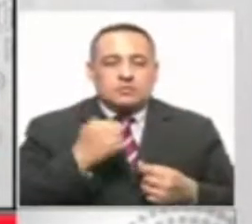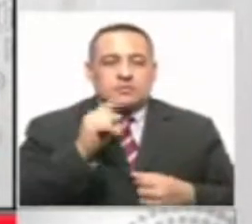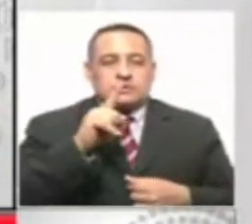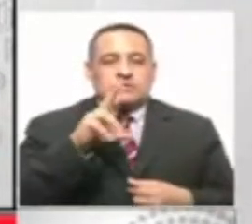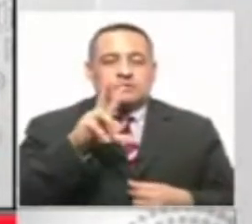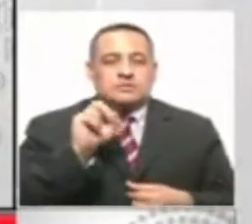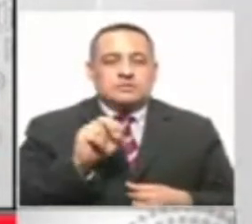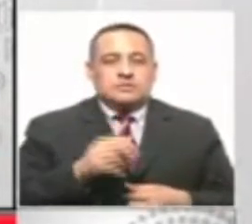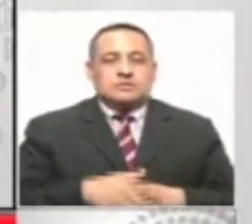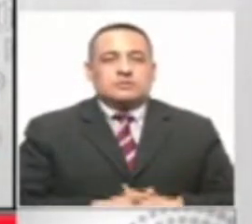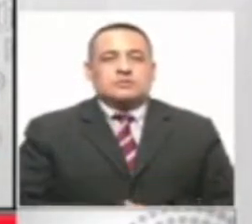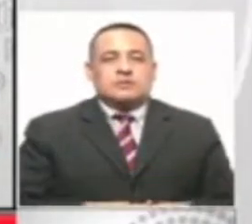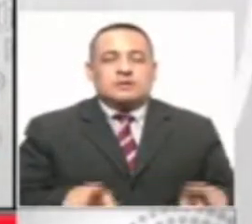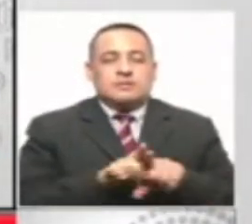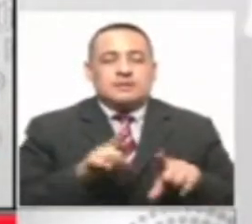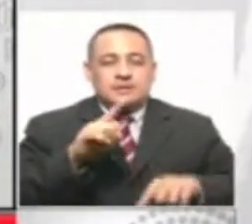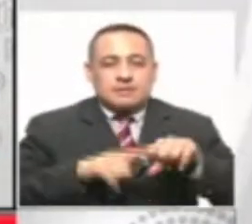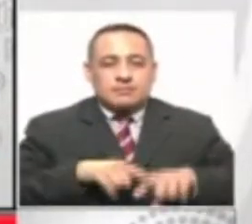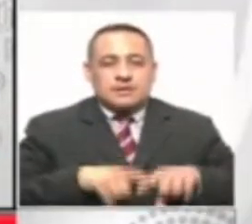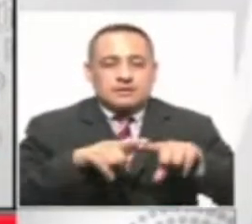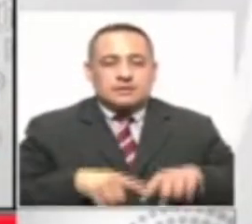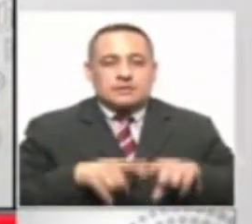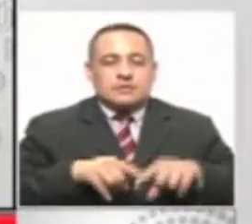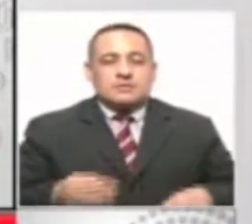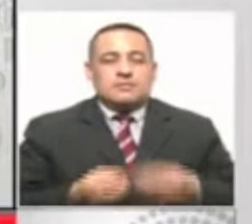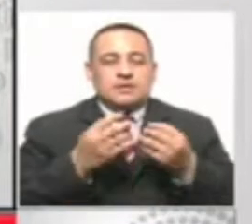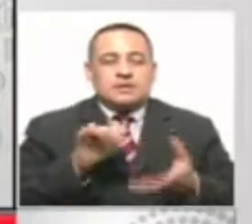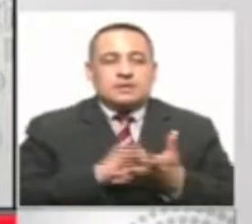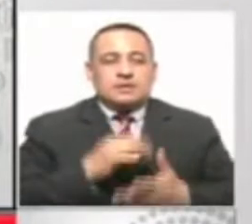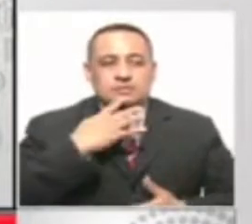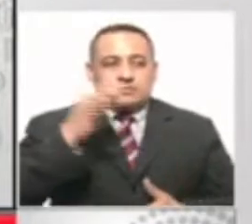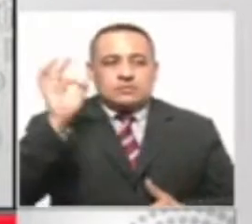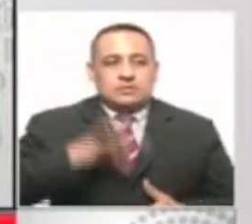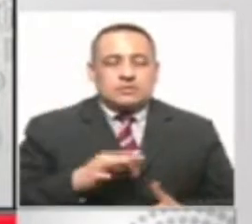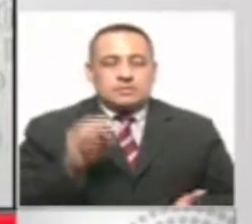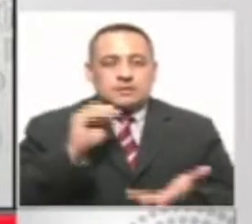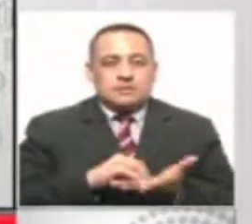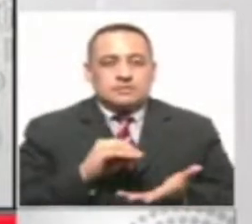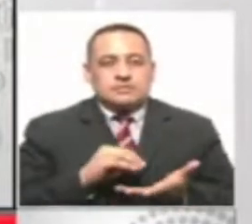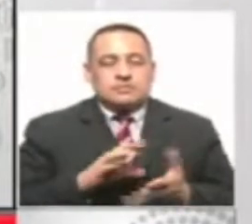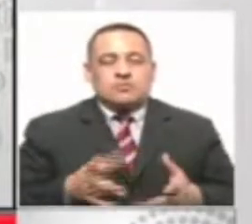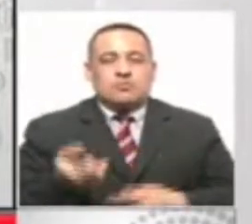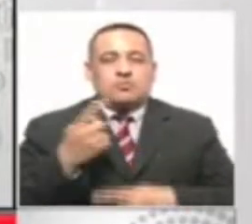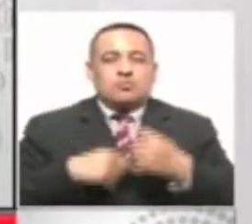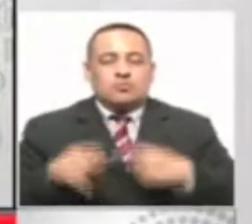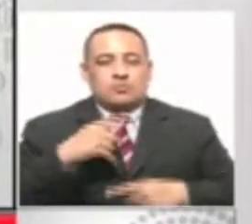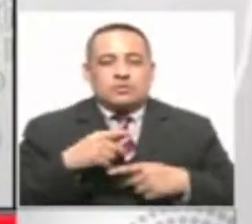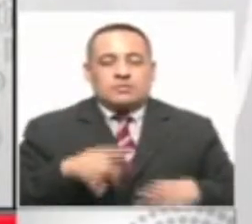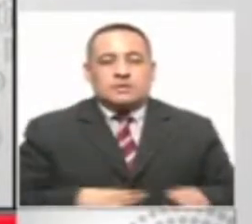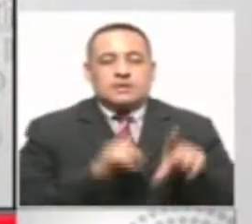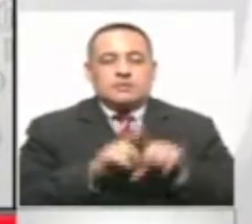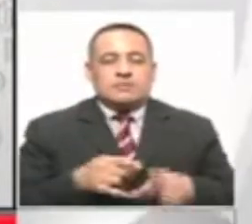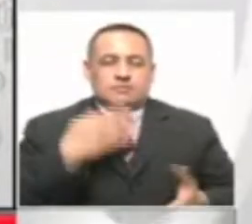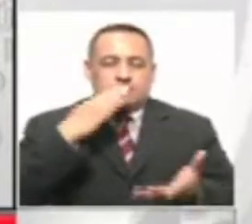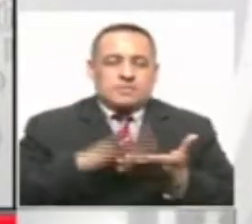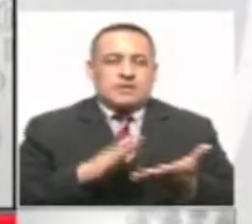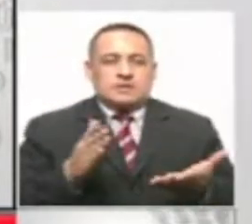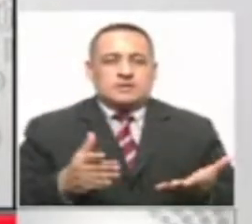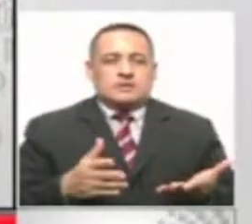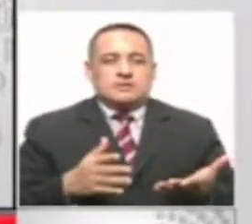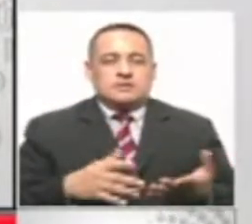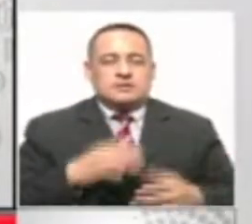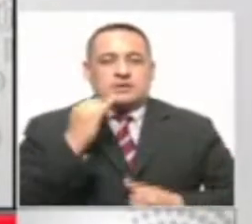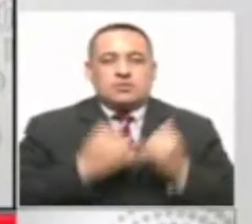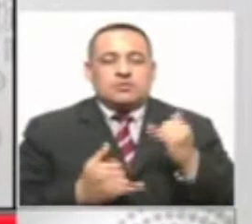130, depende para que nunca más vuelva a actuar impunemente